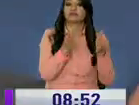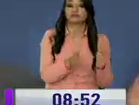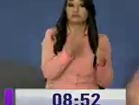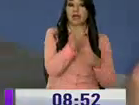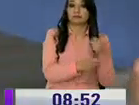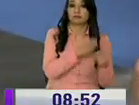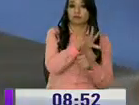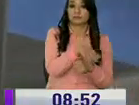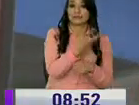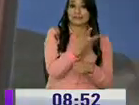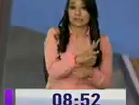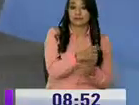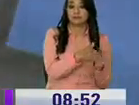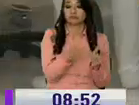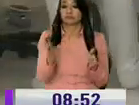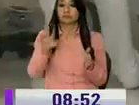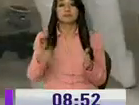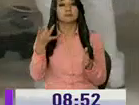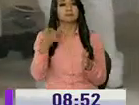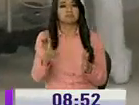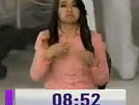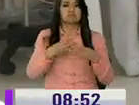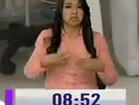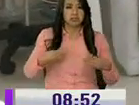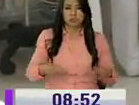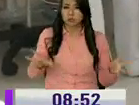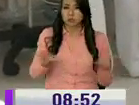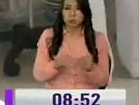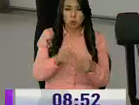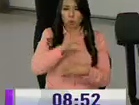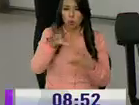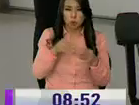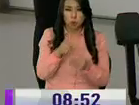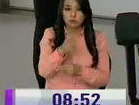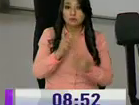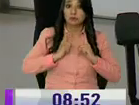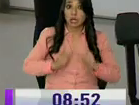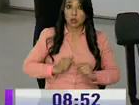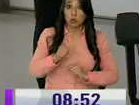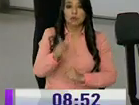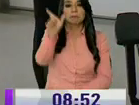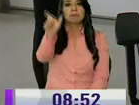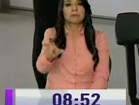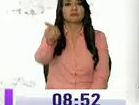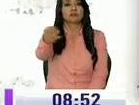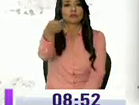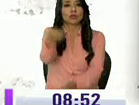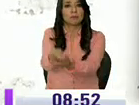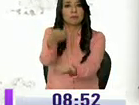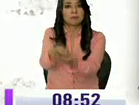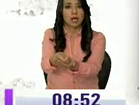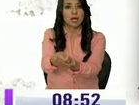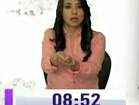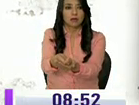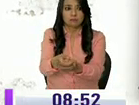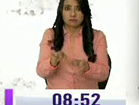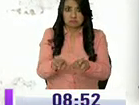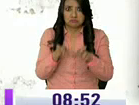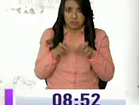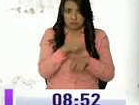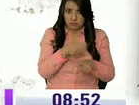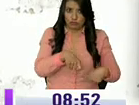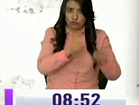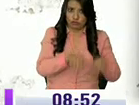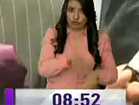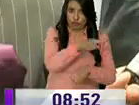año 2016-2018, insumos y dispositivos médicos fueron adquiridos de personas jurídicas y naturales inhabilitadas para contratar con el